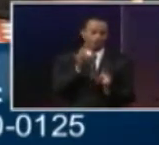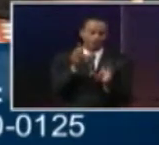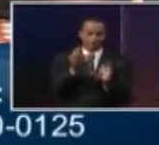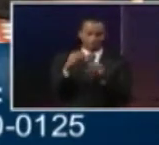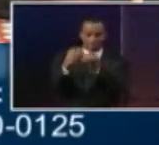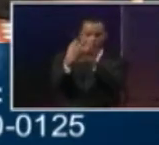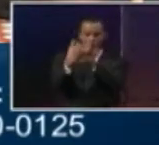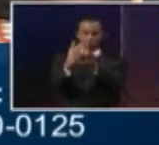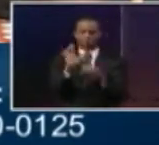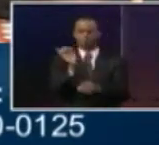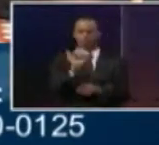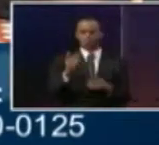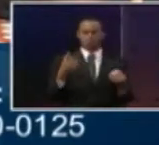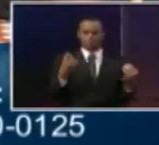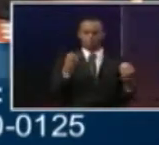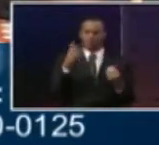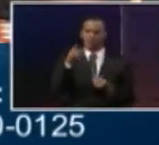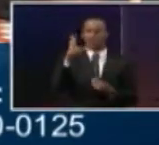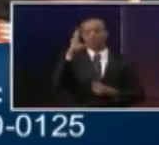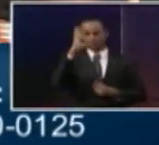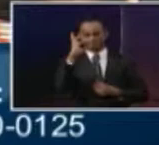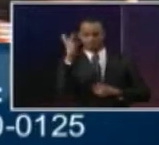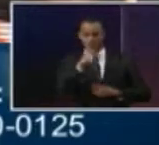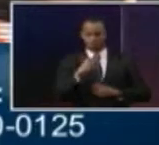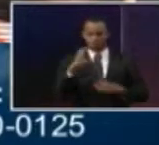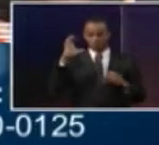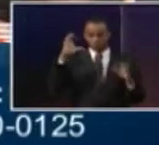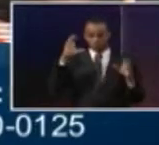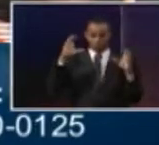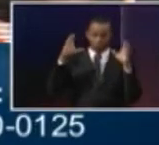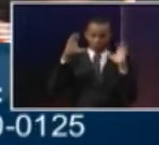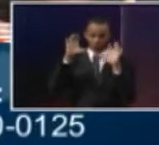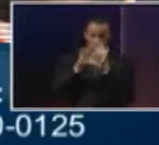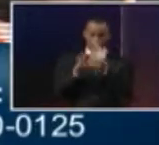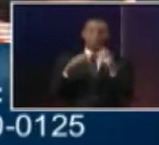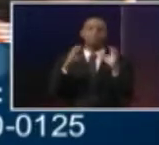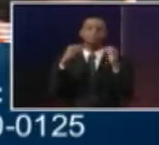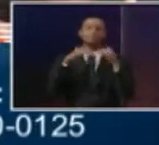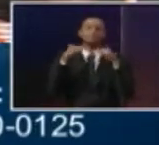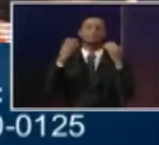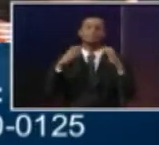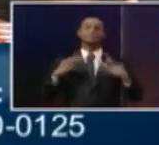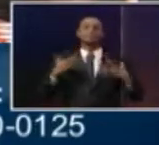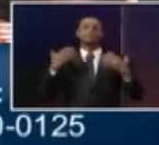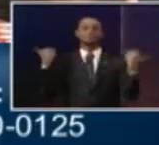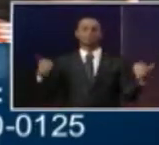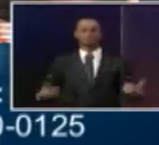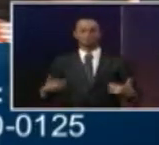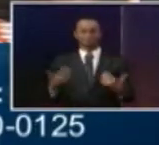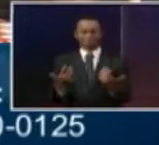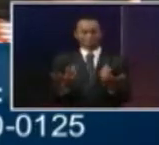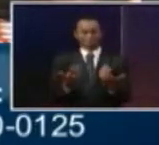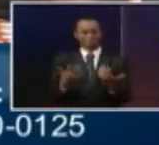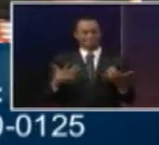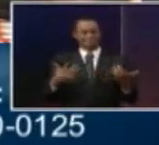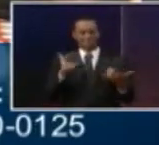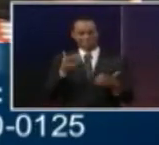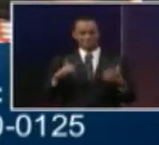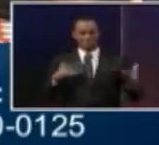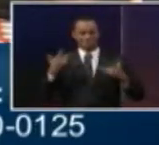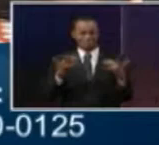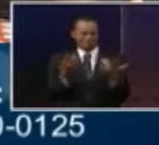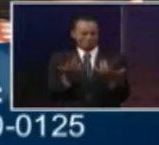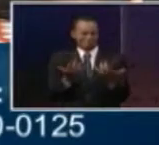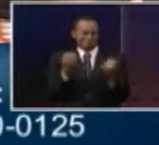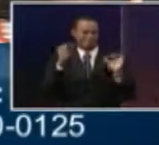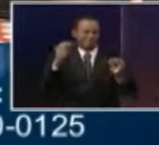Tú dices que muy sexy, coquita, hola, mi amor. O mandarle fotos sin cabeza. ¿Tú te imaginas? No hay emoción con la pareja. Las relaciones de